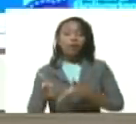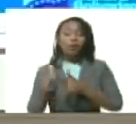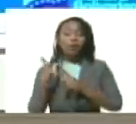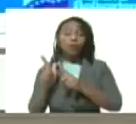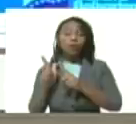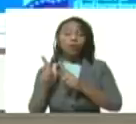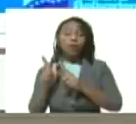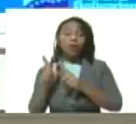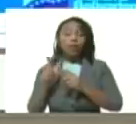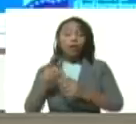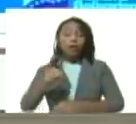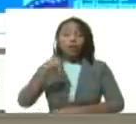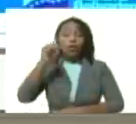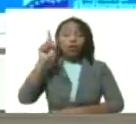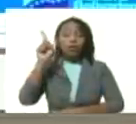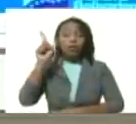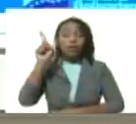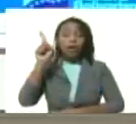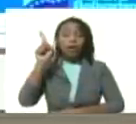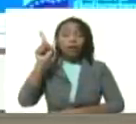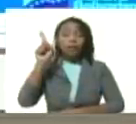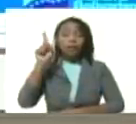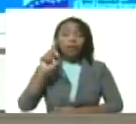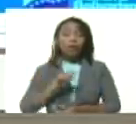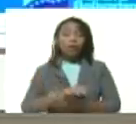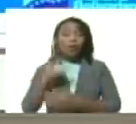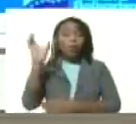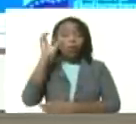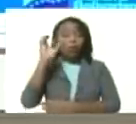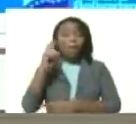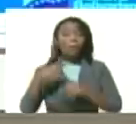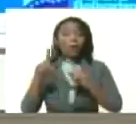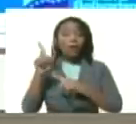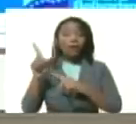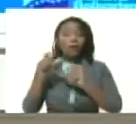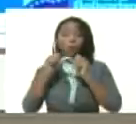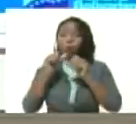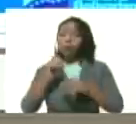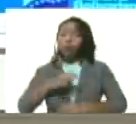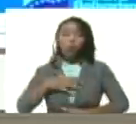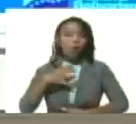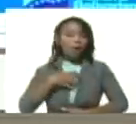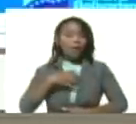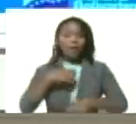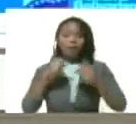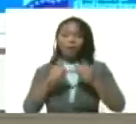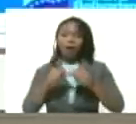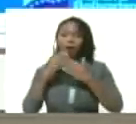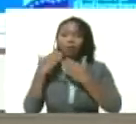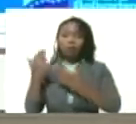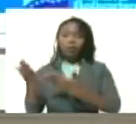autoridades del norte de Santander. Pero este crimen no puede quedar impune.